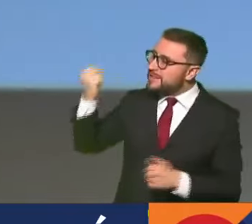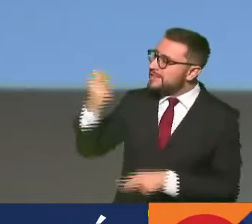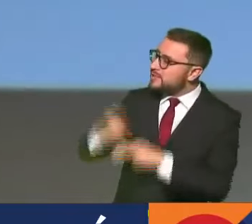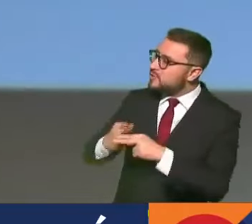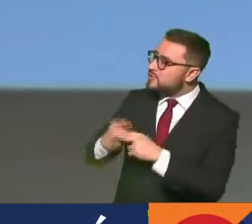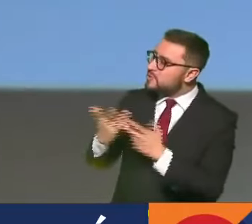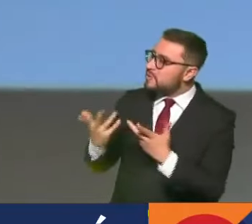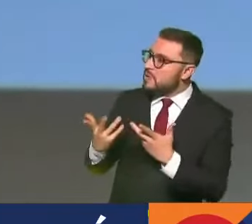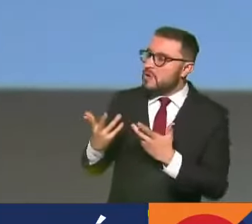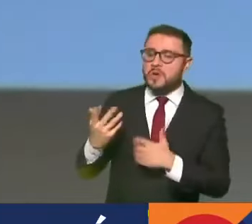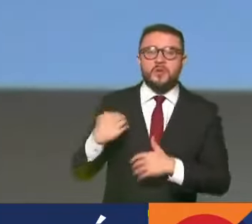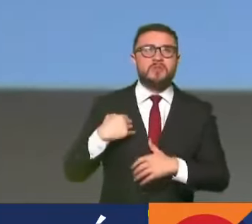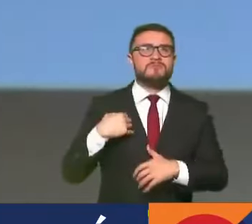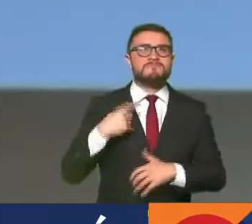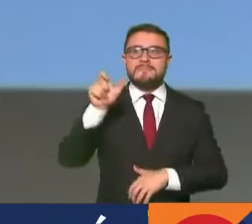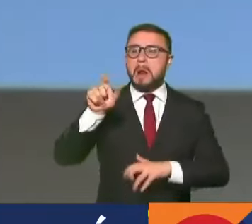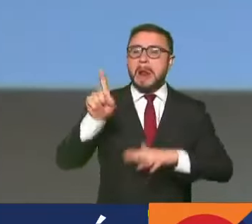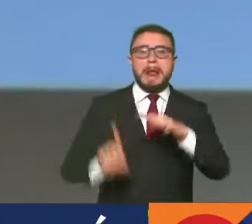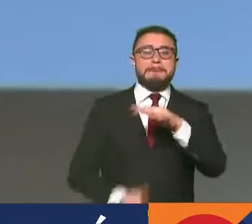Un aparecido, no,